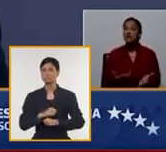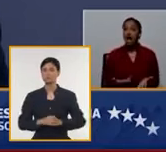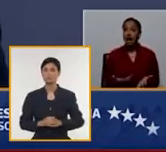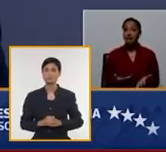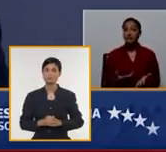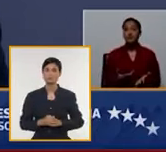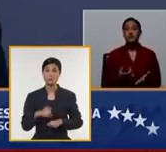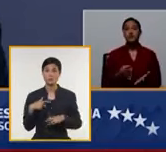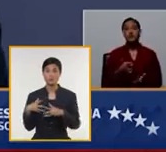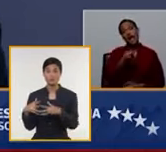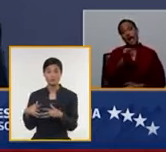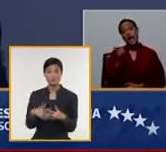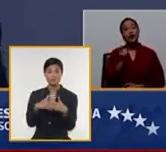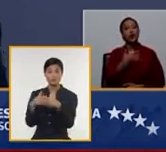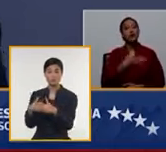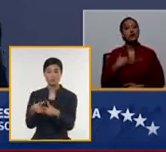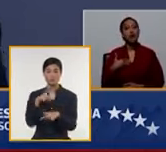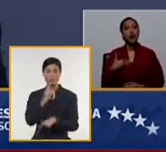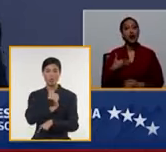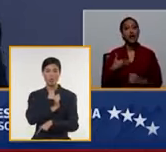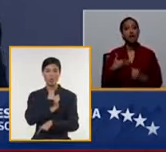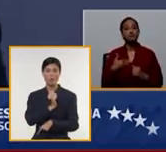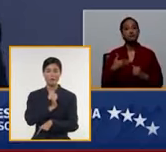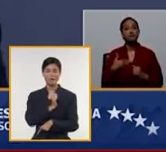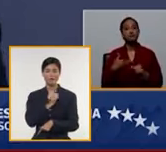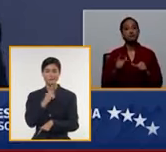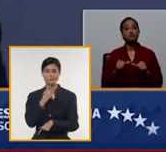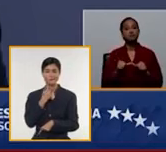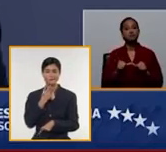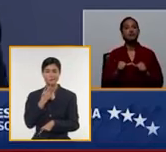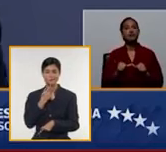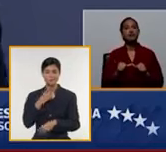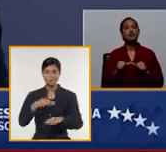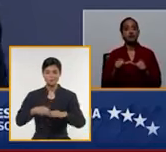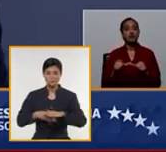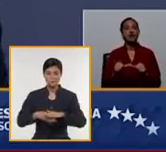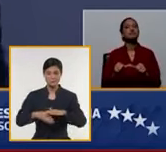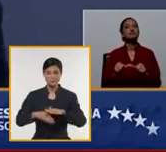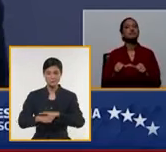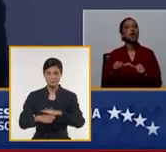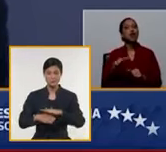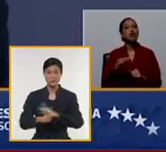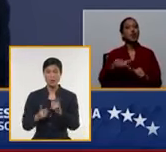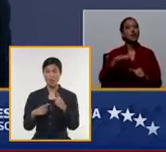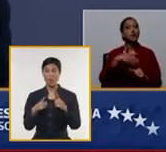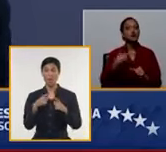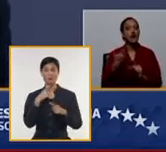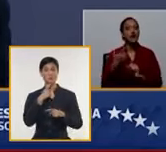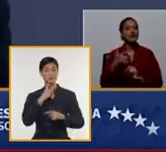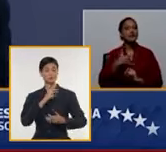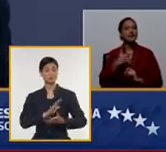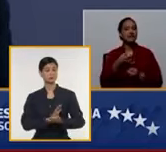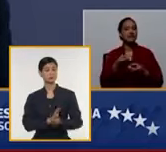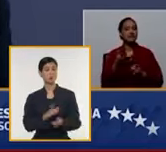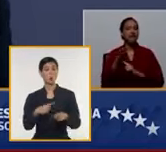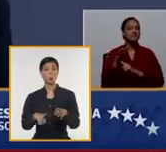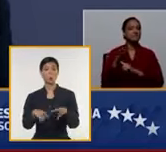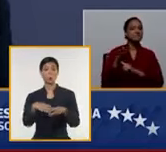Ellos han querido avanzar hacia lo que llaman la máxima presión, en este caso es